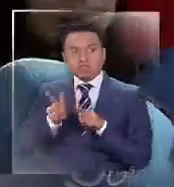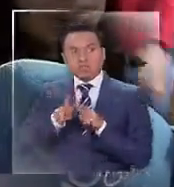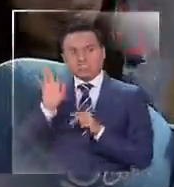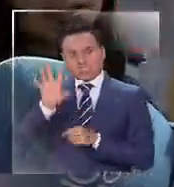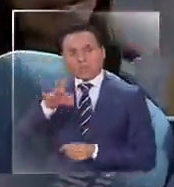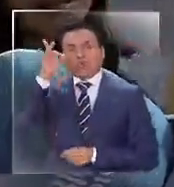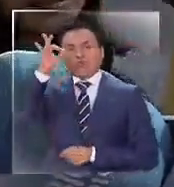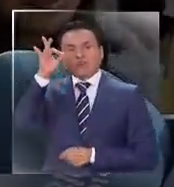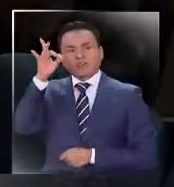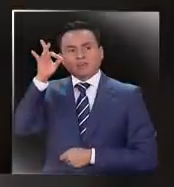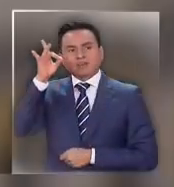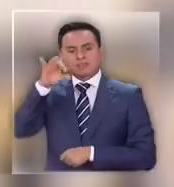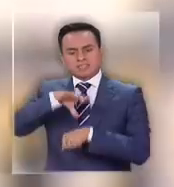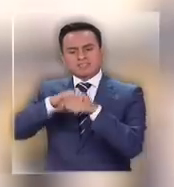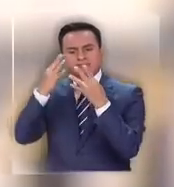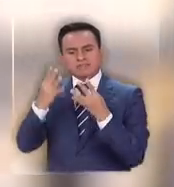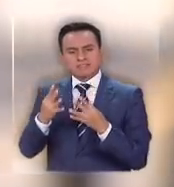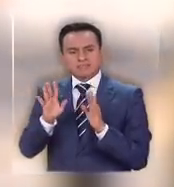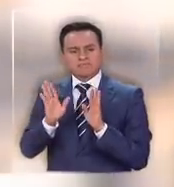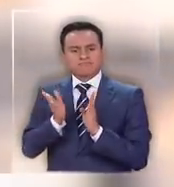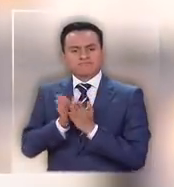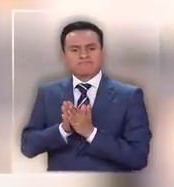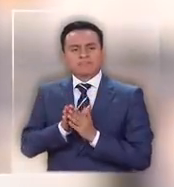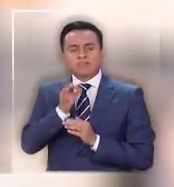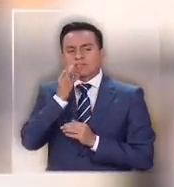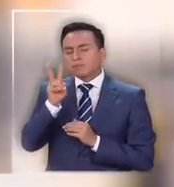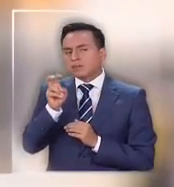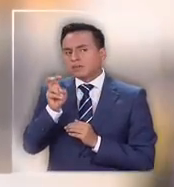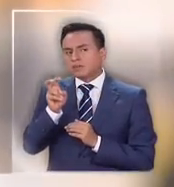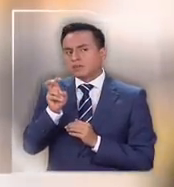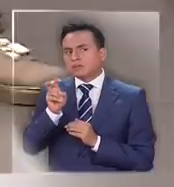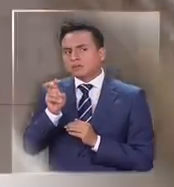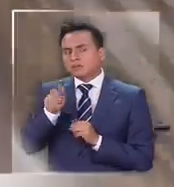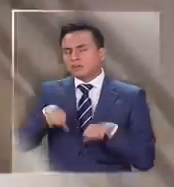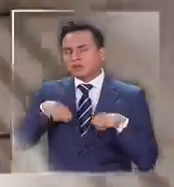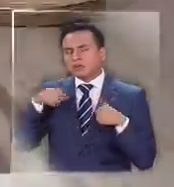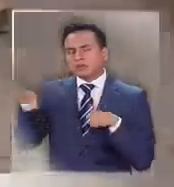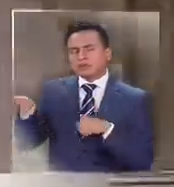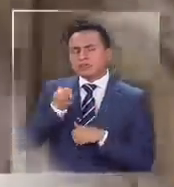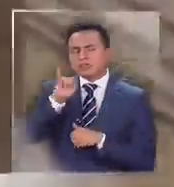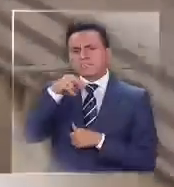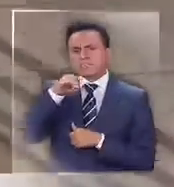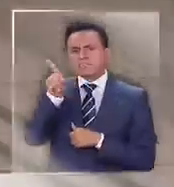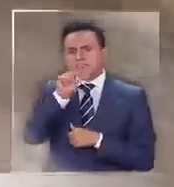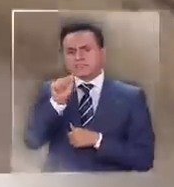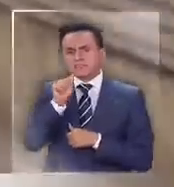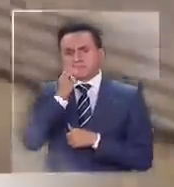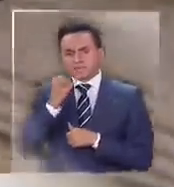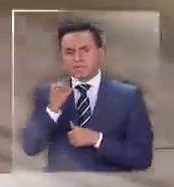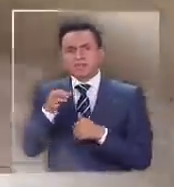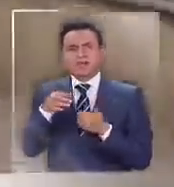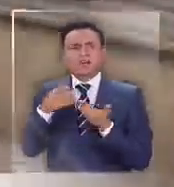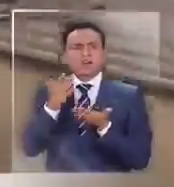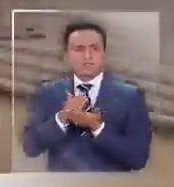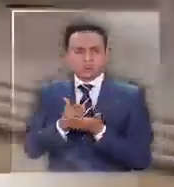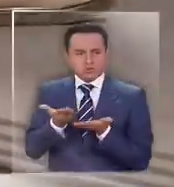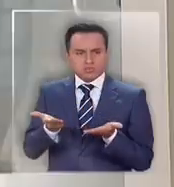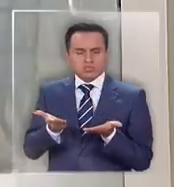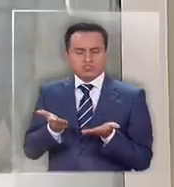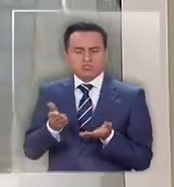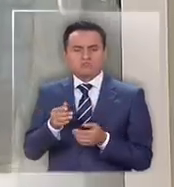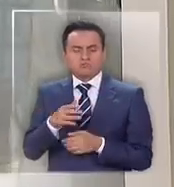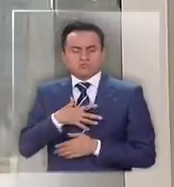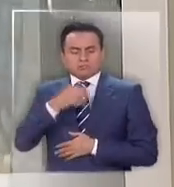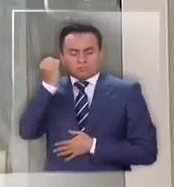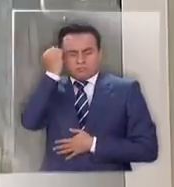descubran y lo sequen en la cárcel. La joven fue trasladada por su propio marido hasta la clínica Indisa, donde permanece hasta hoy, aún en shock.